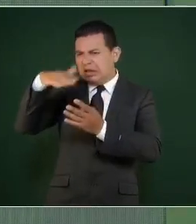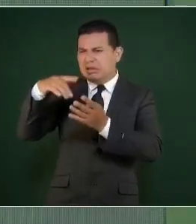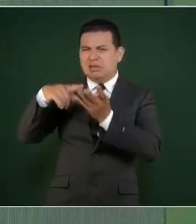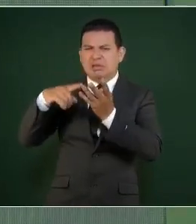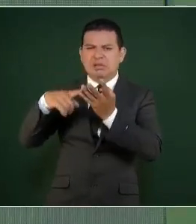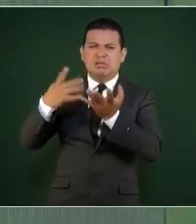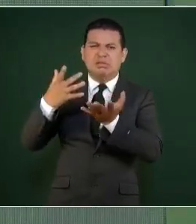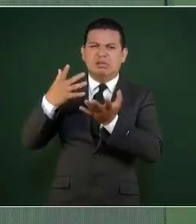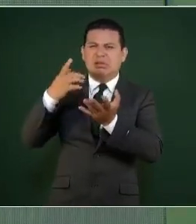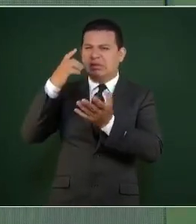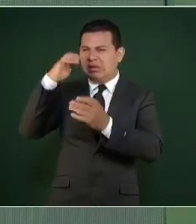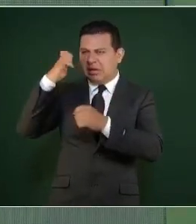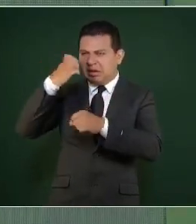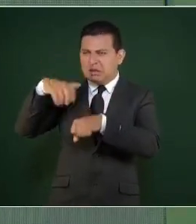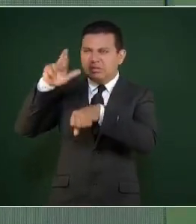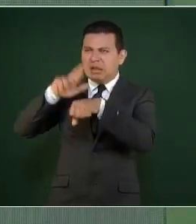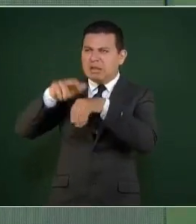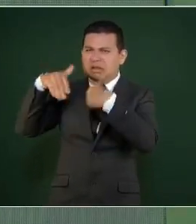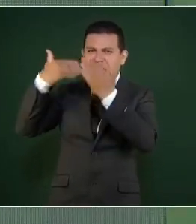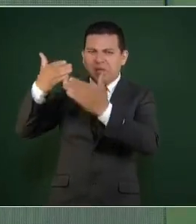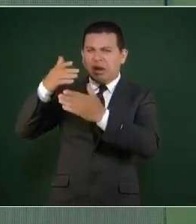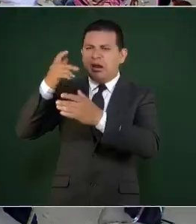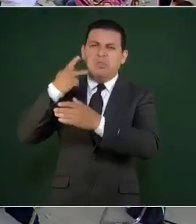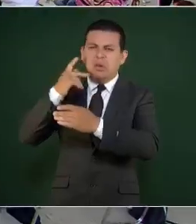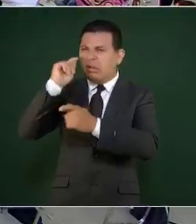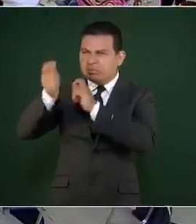de la política exterior,